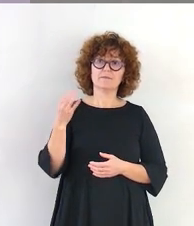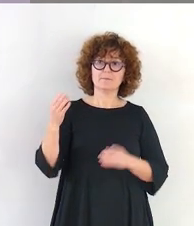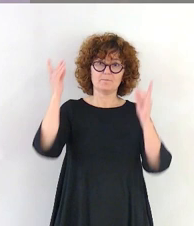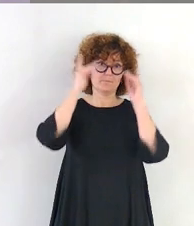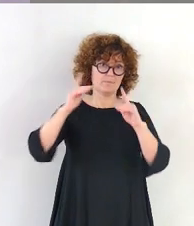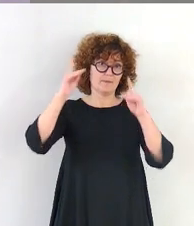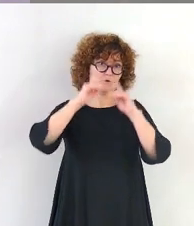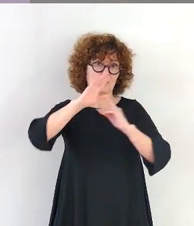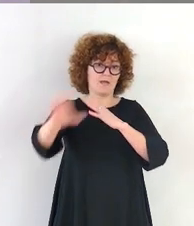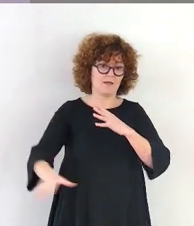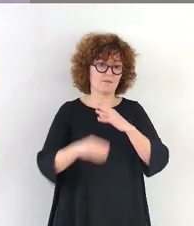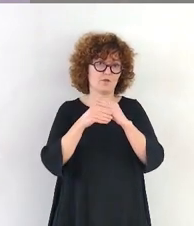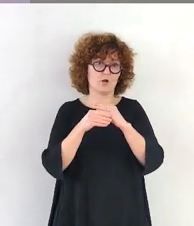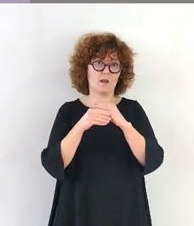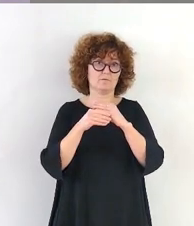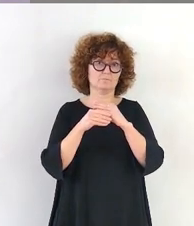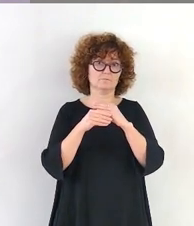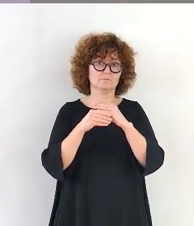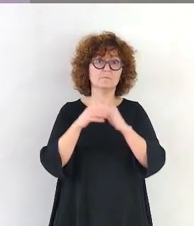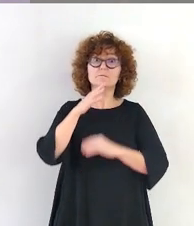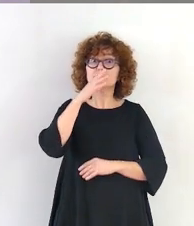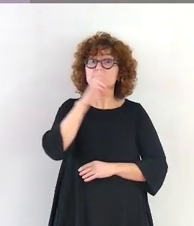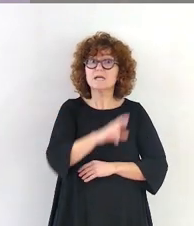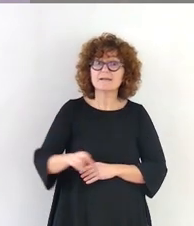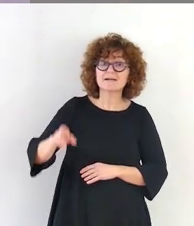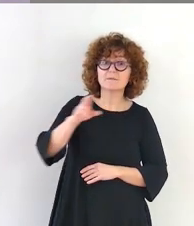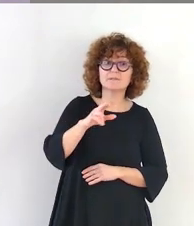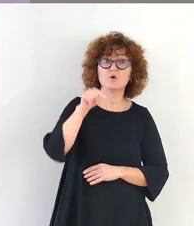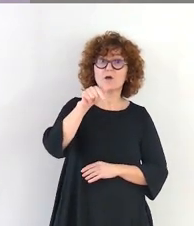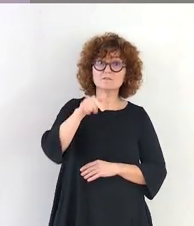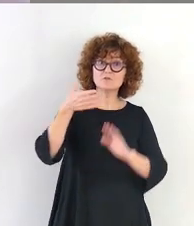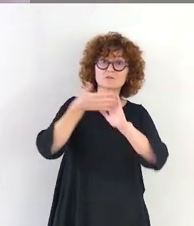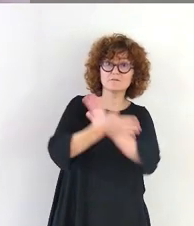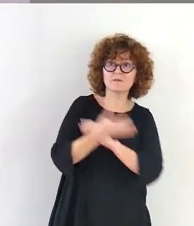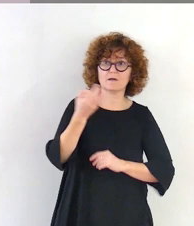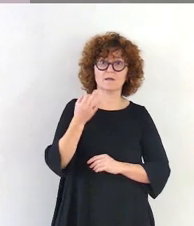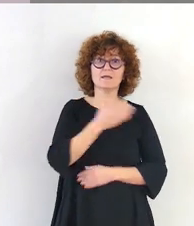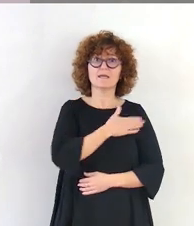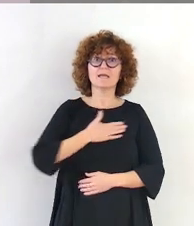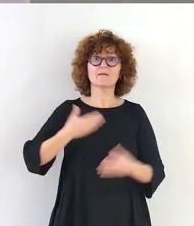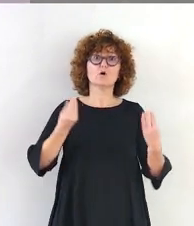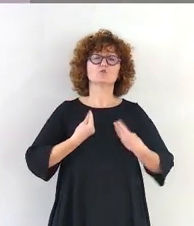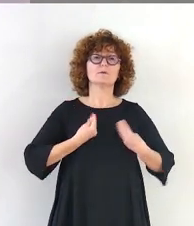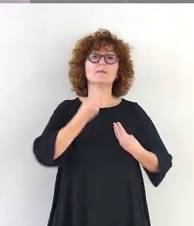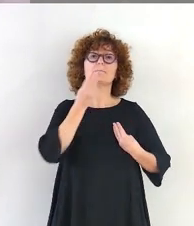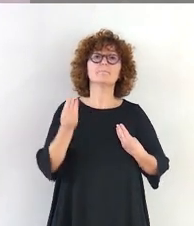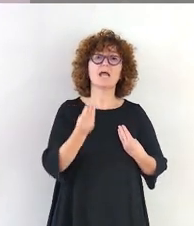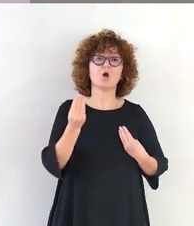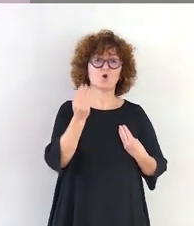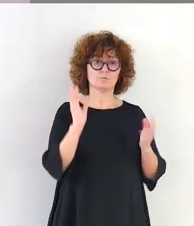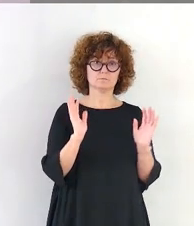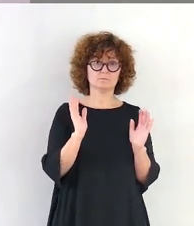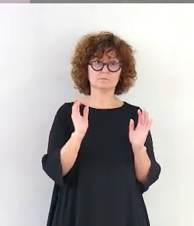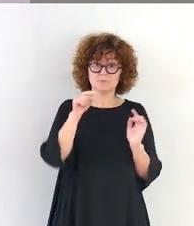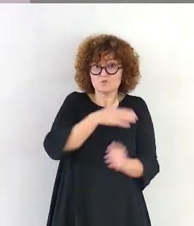adicional insisto porque todo esto lo que nos lleva es a que queremos vivir mejor claro es